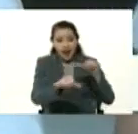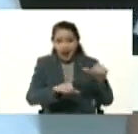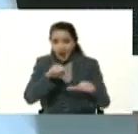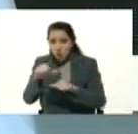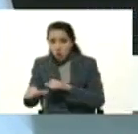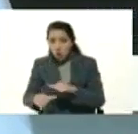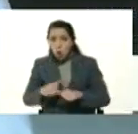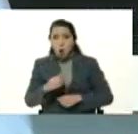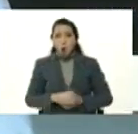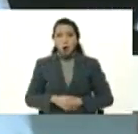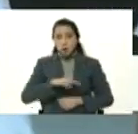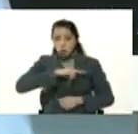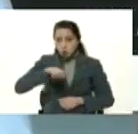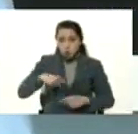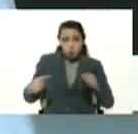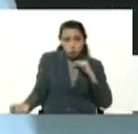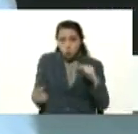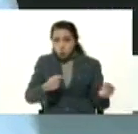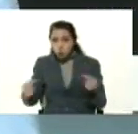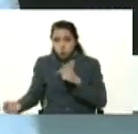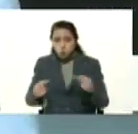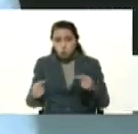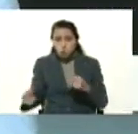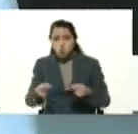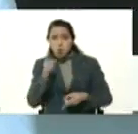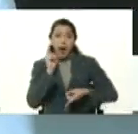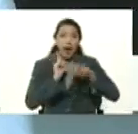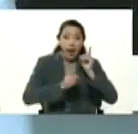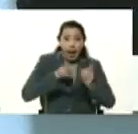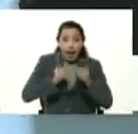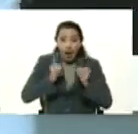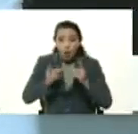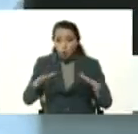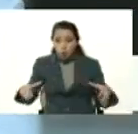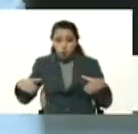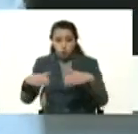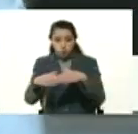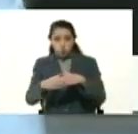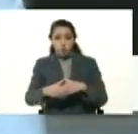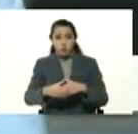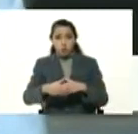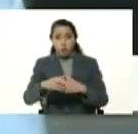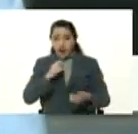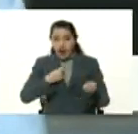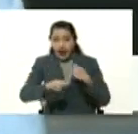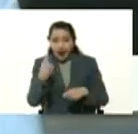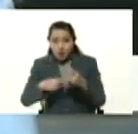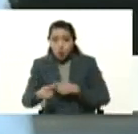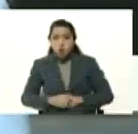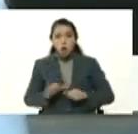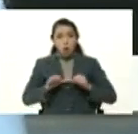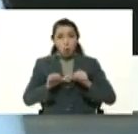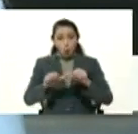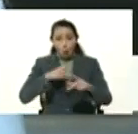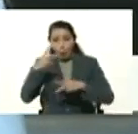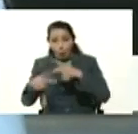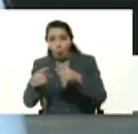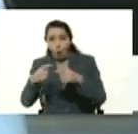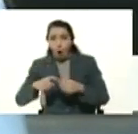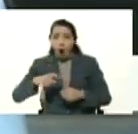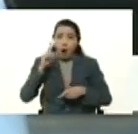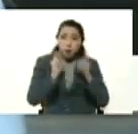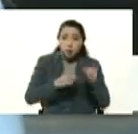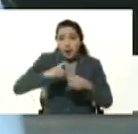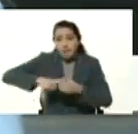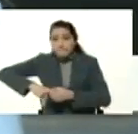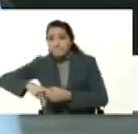aquí debatimos, aquellas asociaciones que están con nosotros en el proceso y otras no están. Aquí